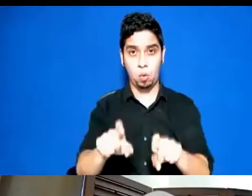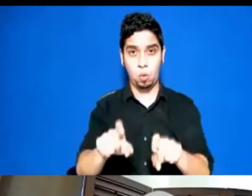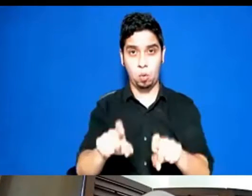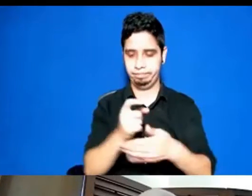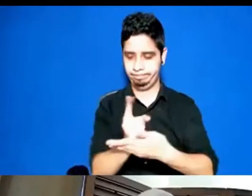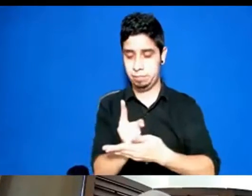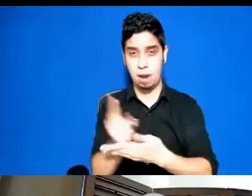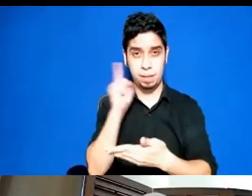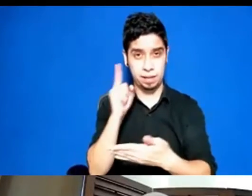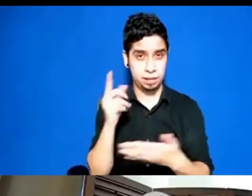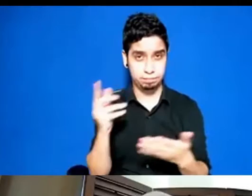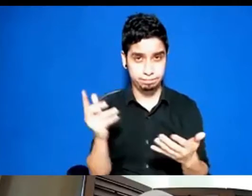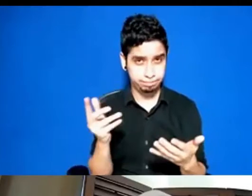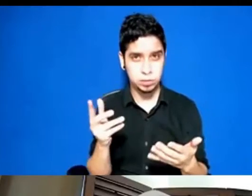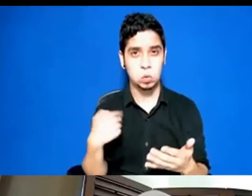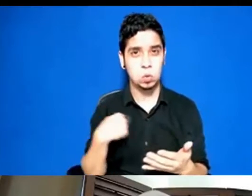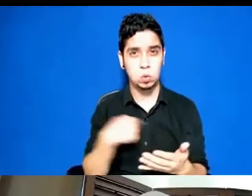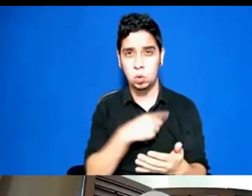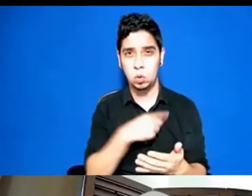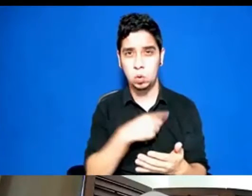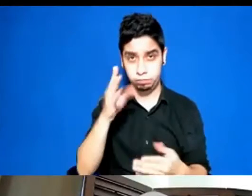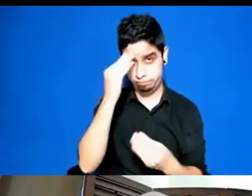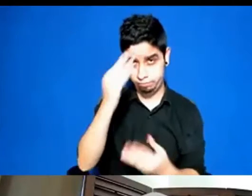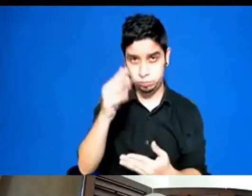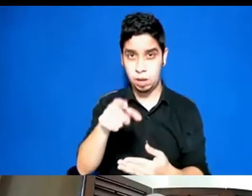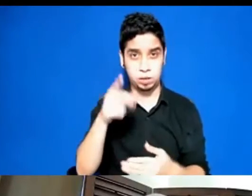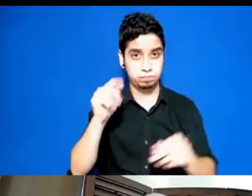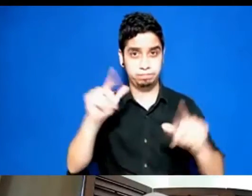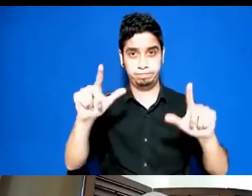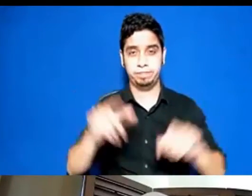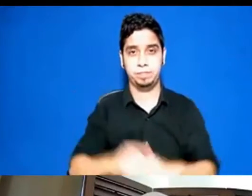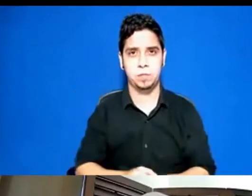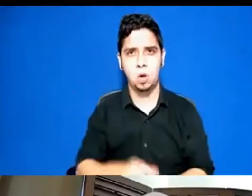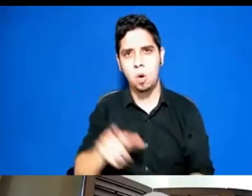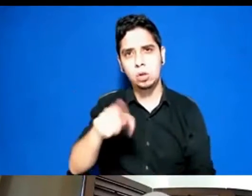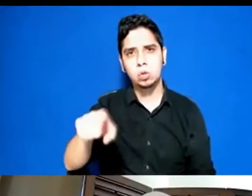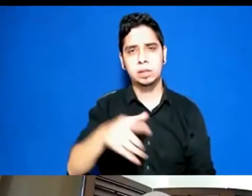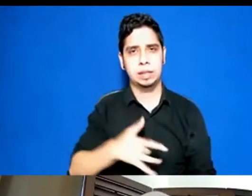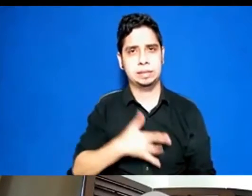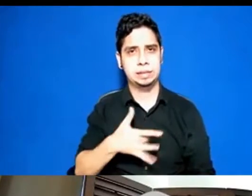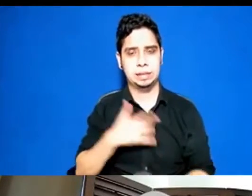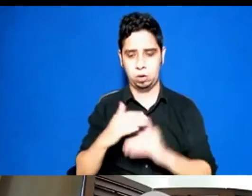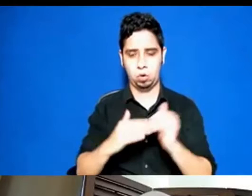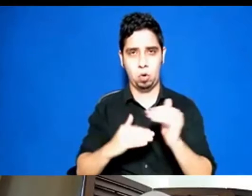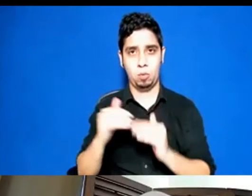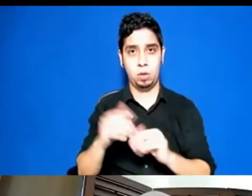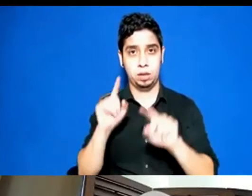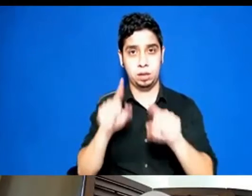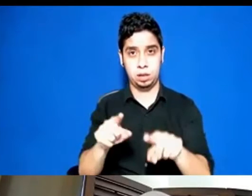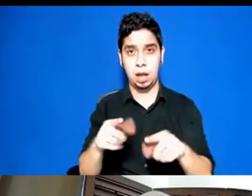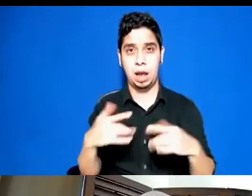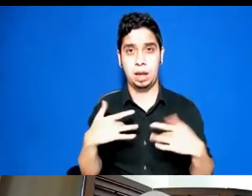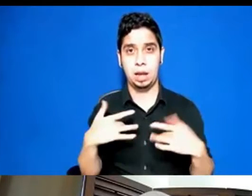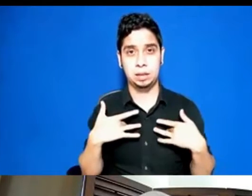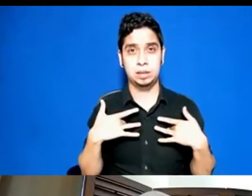semana pasada, vamos a decirla, se van a sorprender. ¿Te sientes cómodo y seguro asistiendo a actividades recreativas,